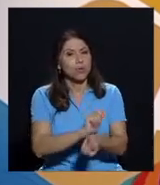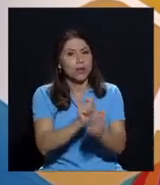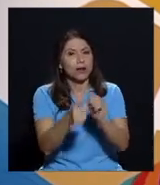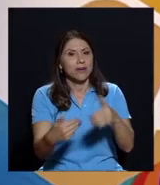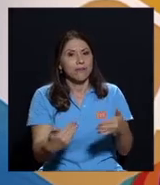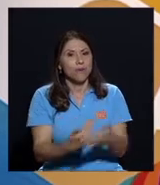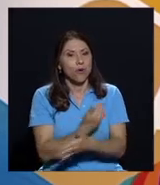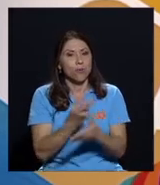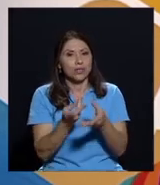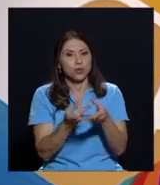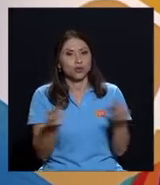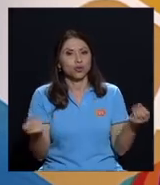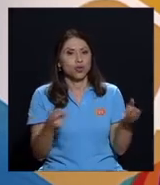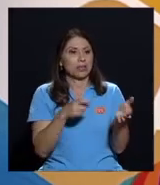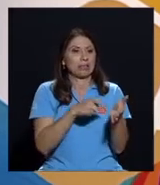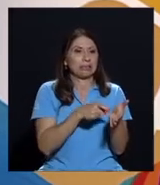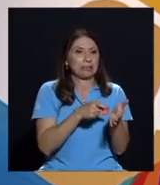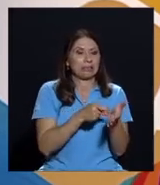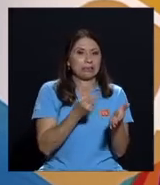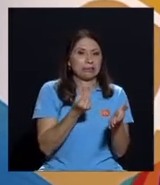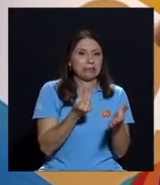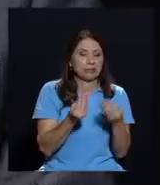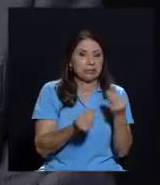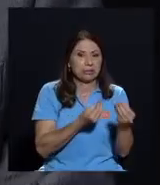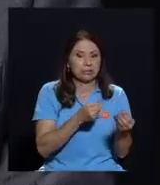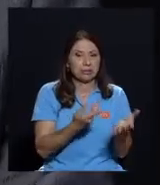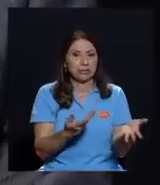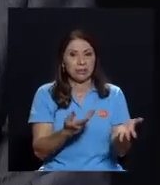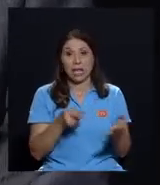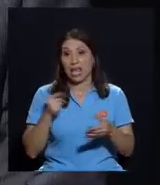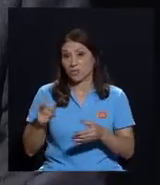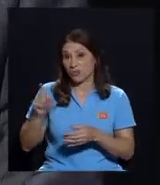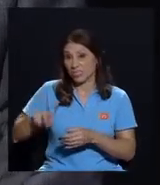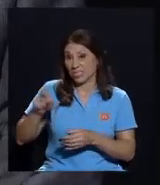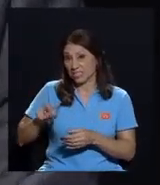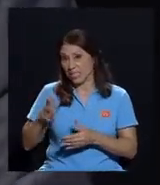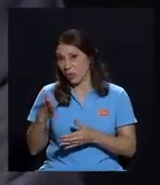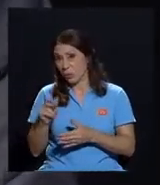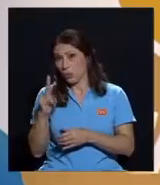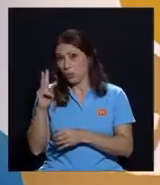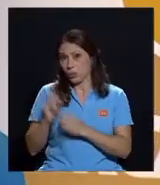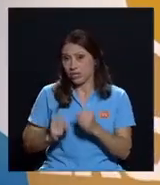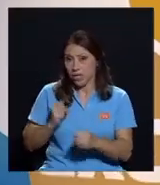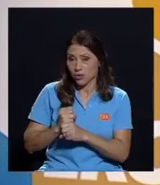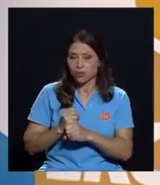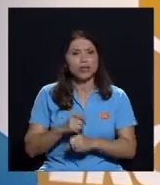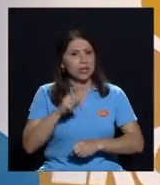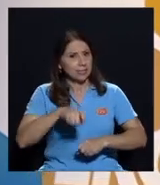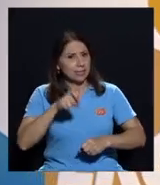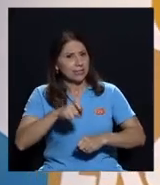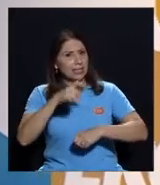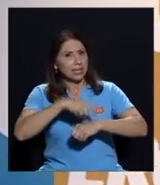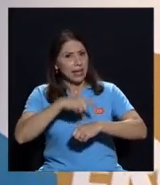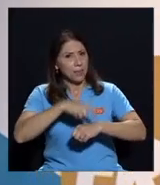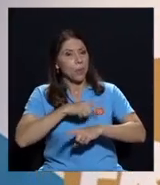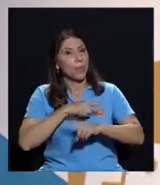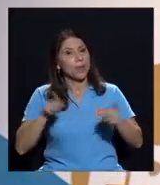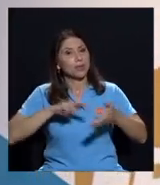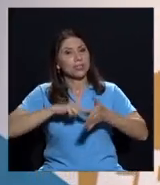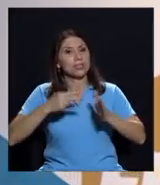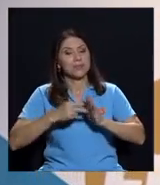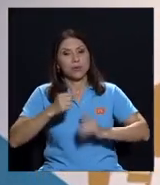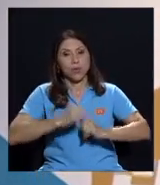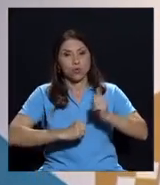solución de lo fiscal la confianza se construye si le va a llevar un par de años eso eso va a llevar tiempo pero al fin y al cabo es construir